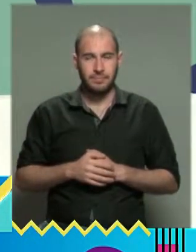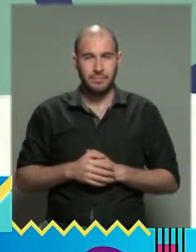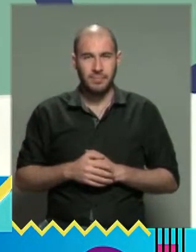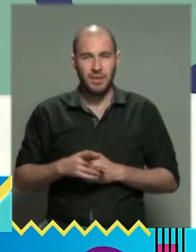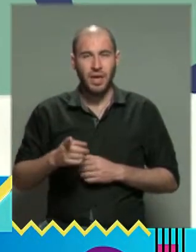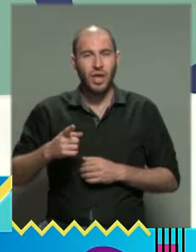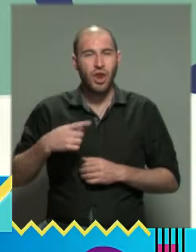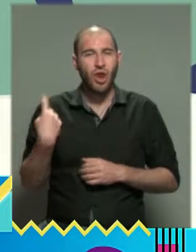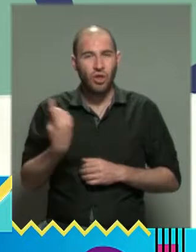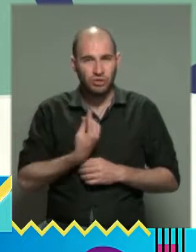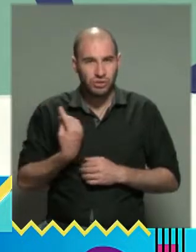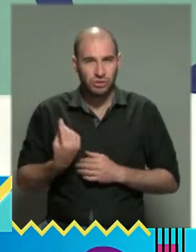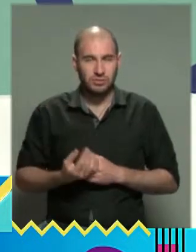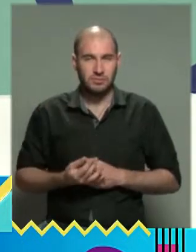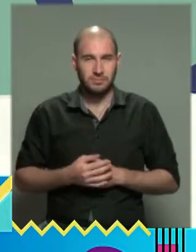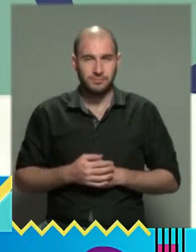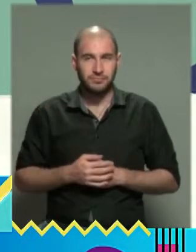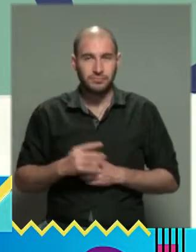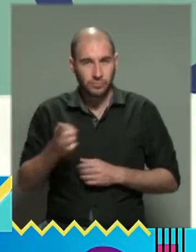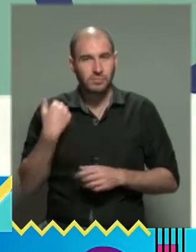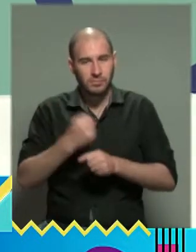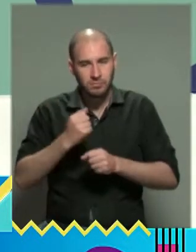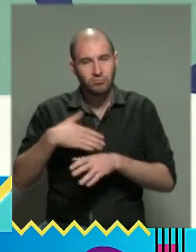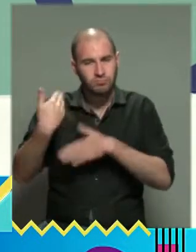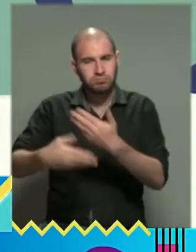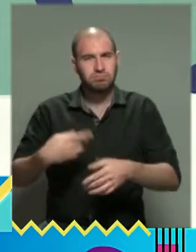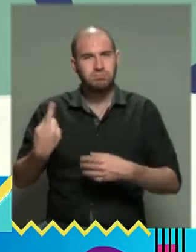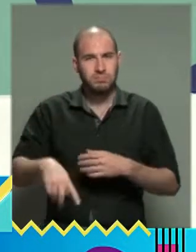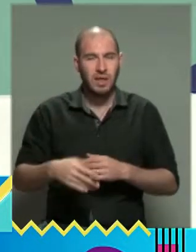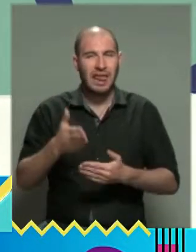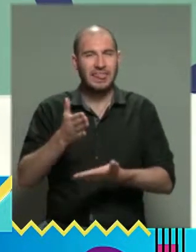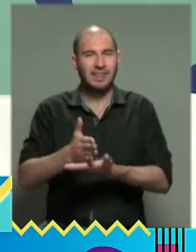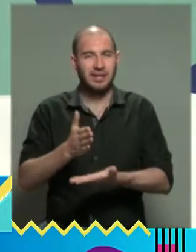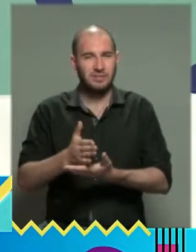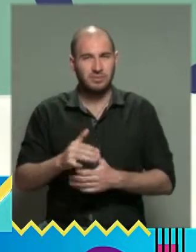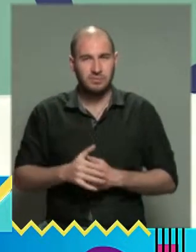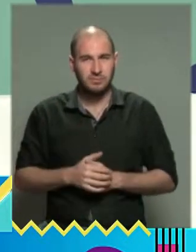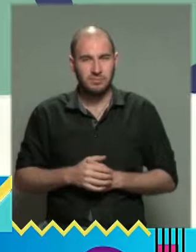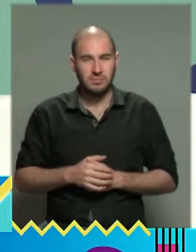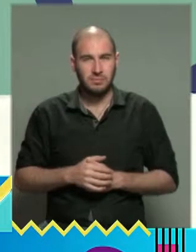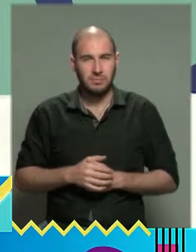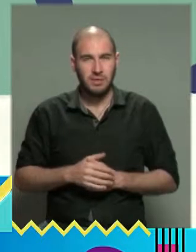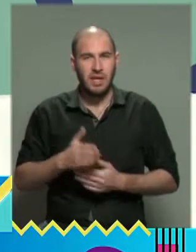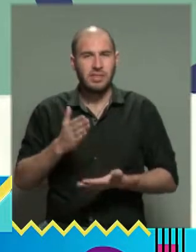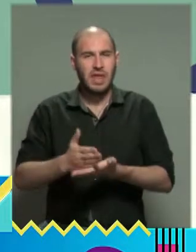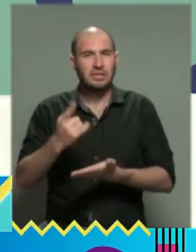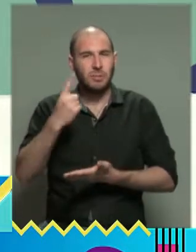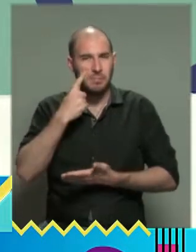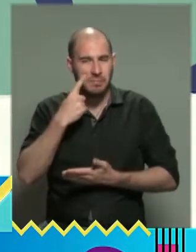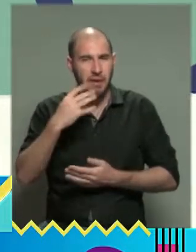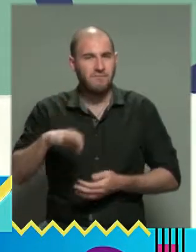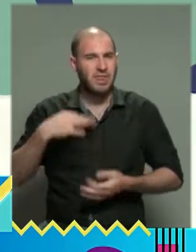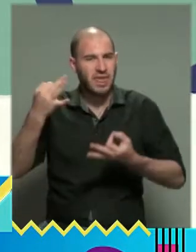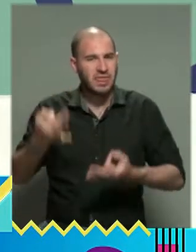esto que nosotros estamos y hemos trabajado mucho, que es el derecho a vivir una